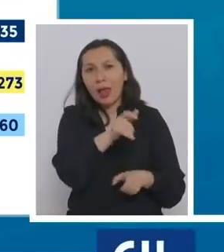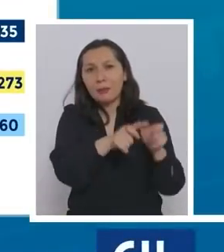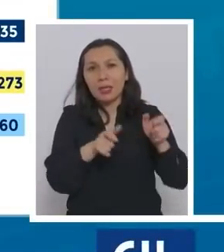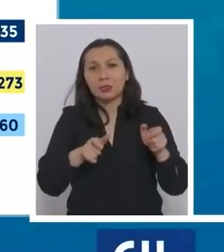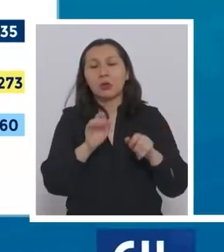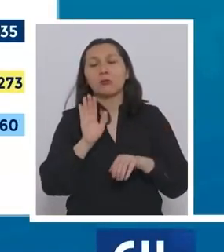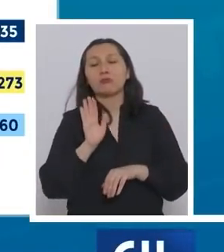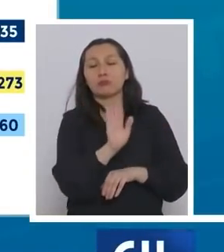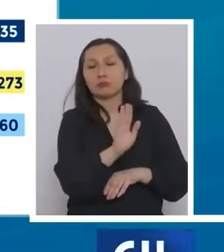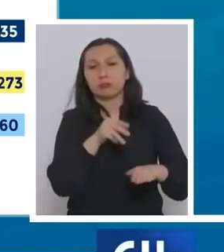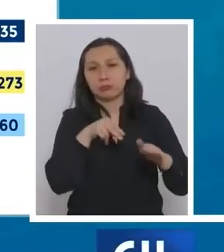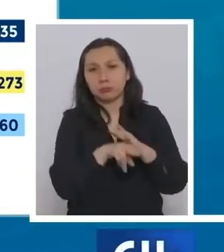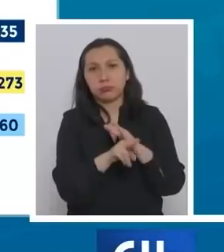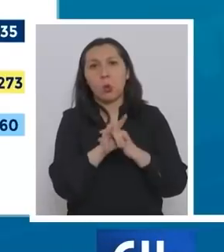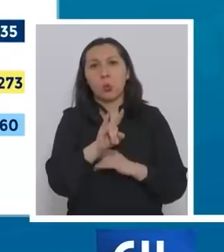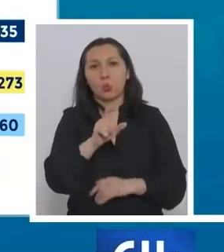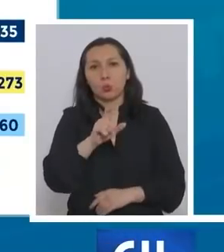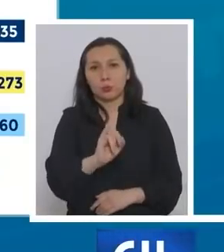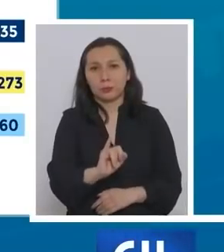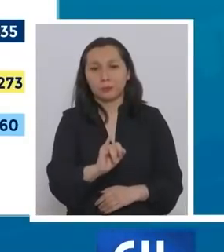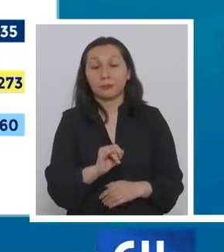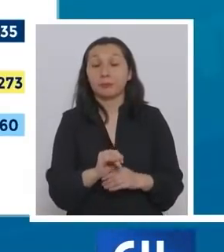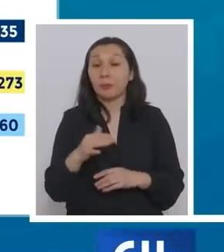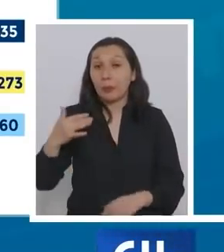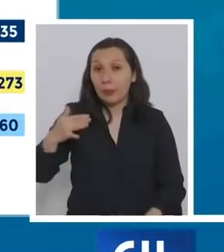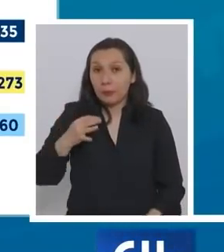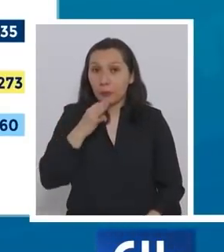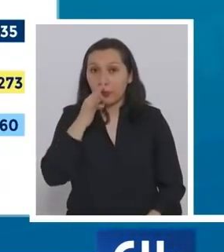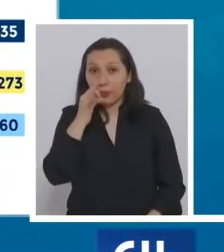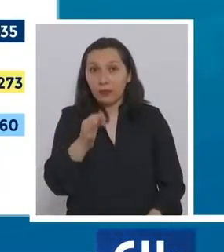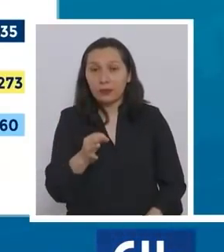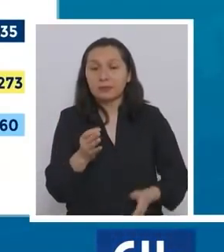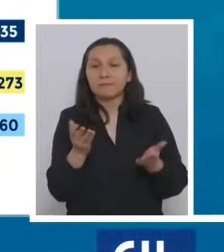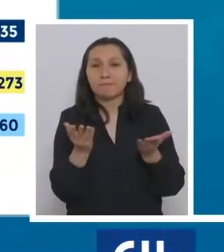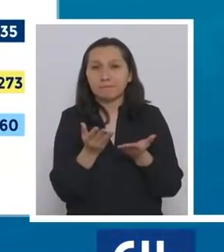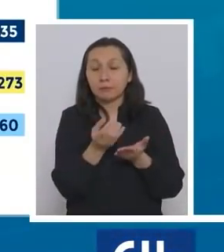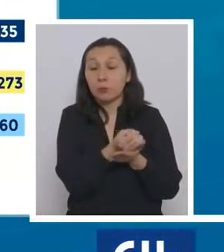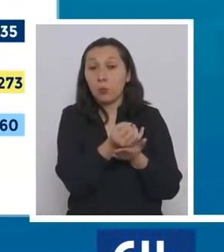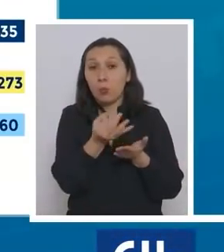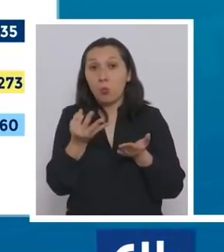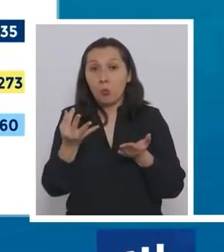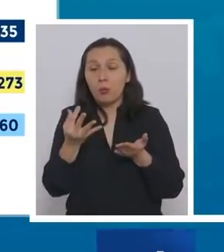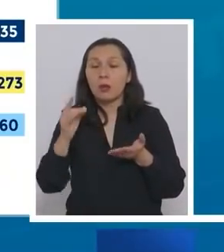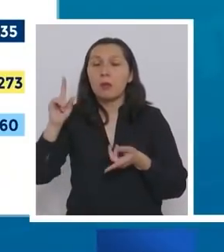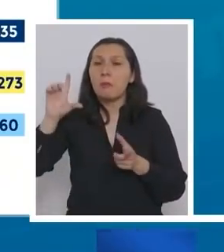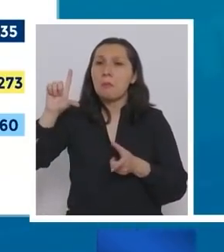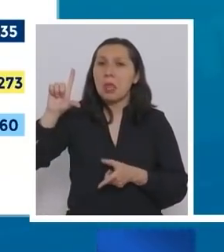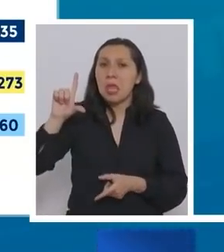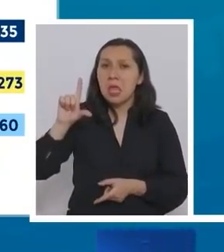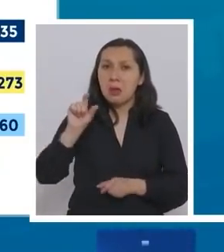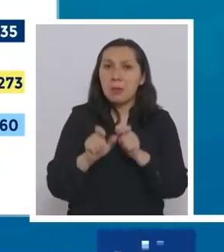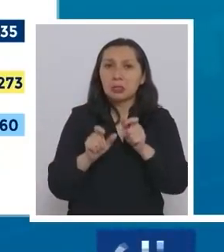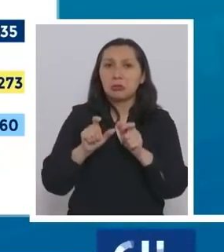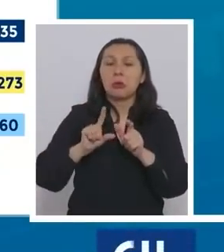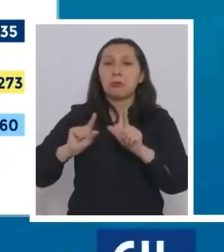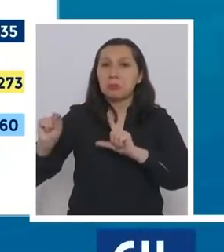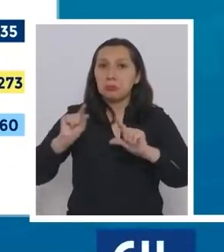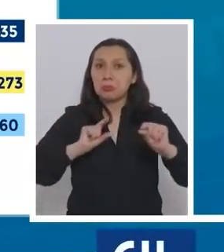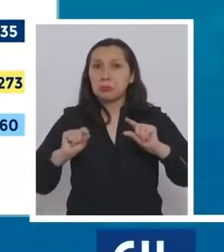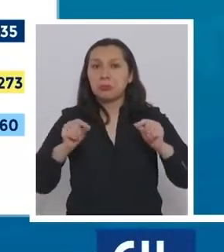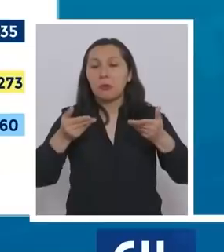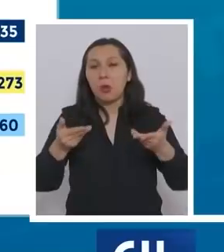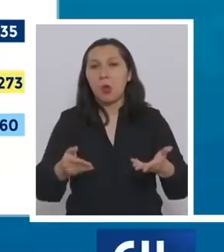en unidades de cuidados intensivos. Es importante mencionar que esta cifra ha venido descendiendo progresivamente en el último